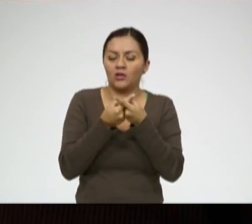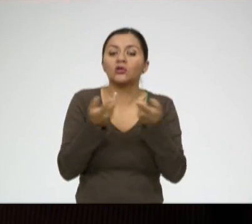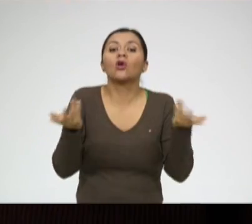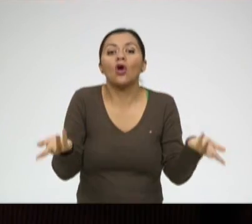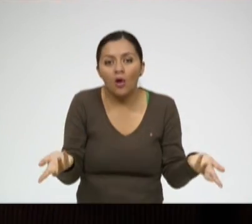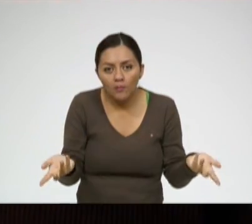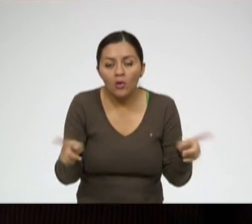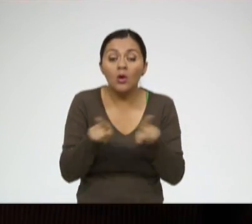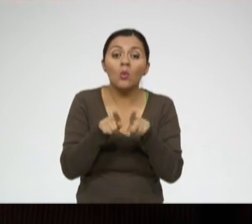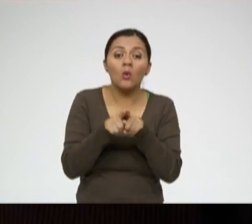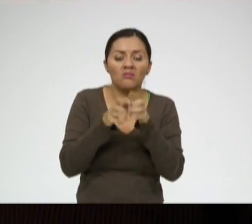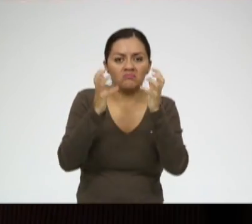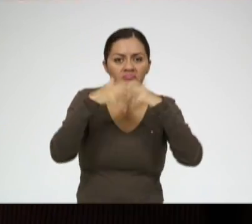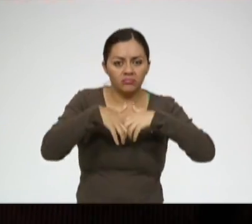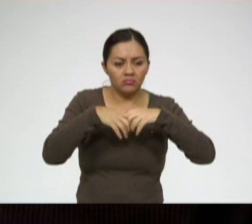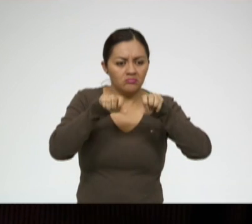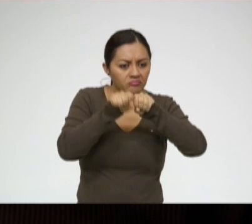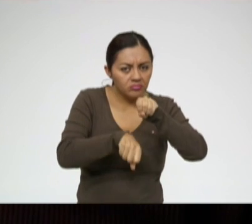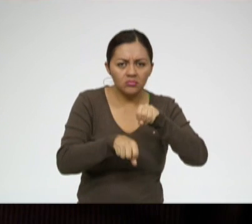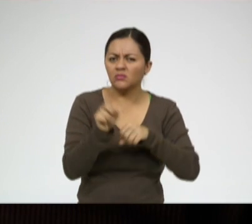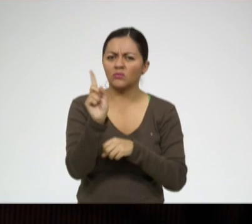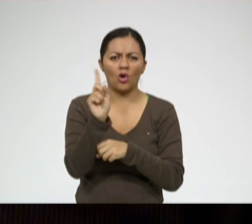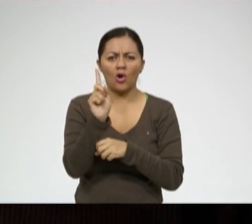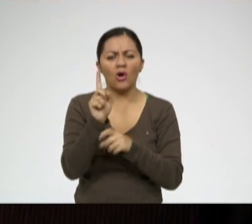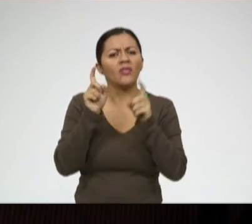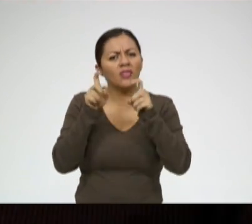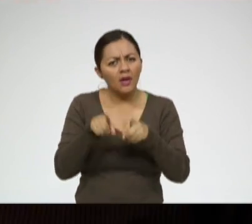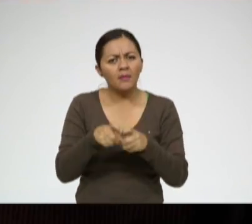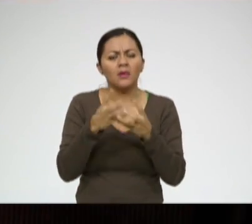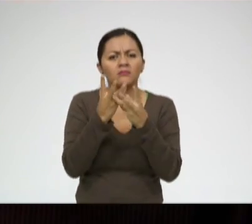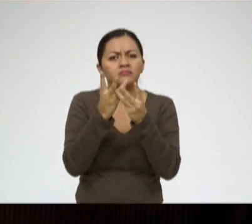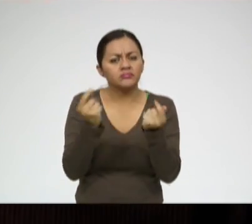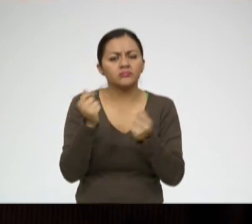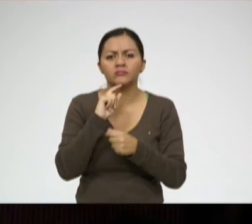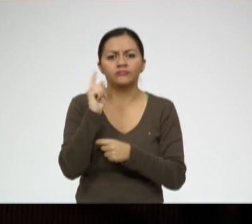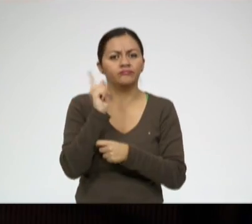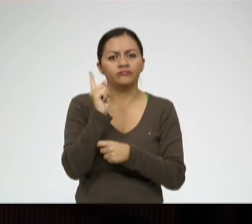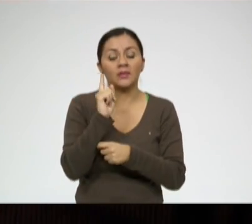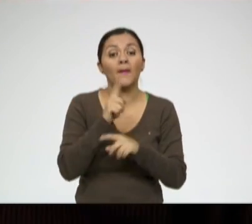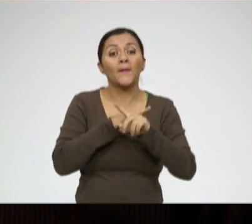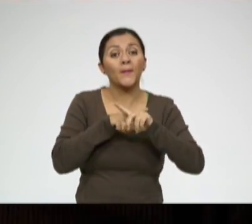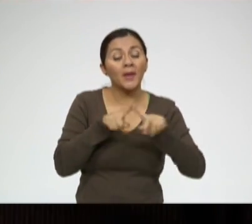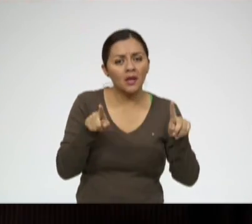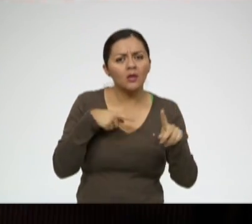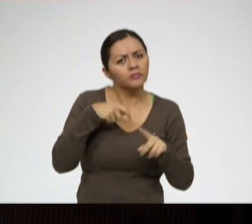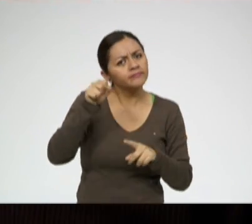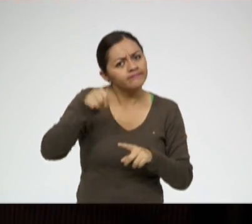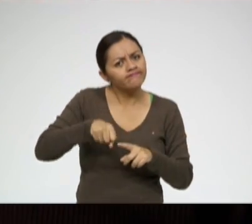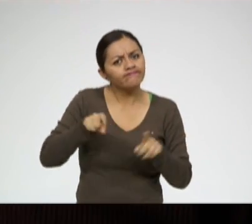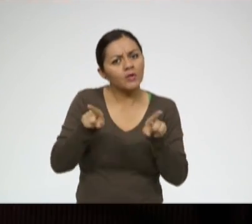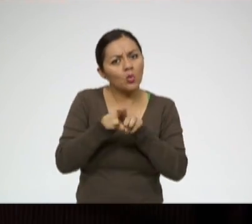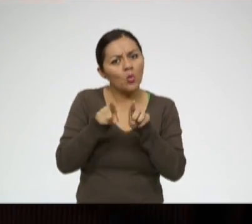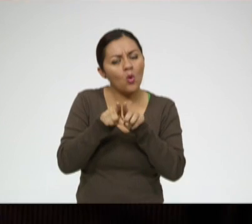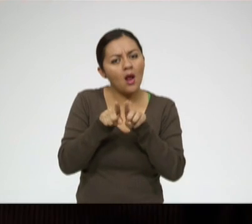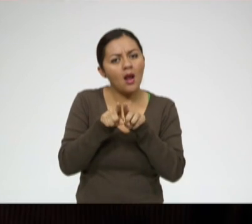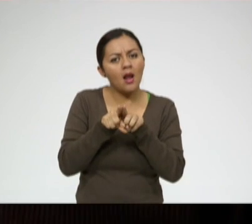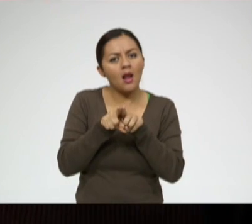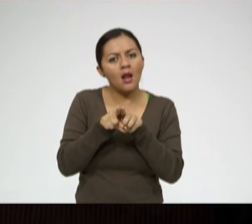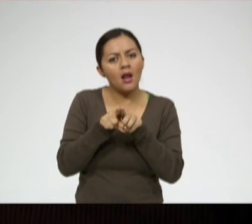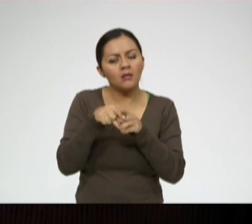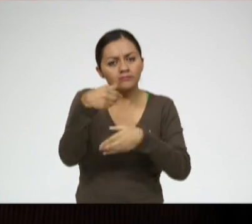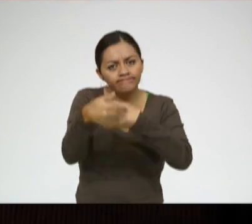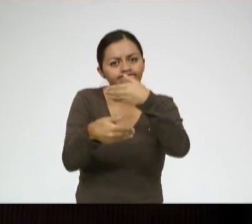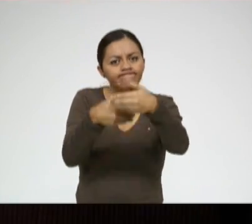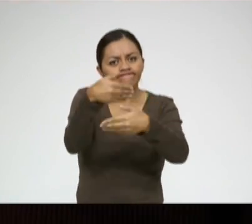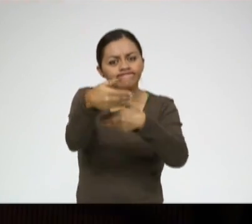no conducen a la destrucción, que no conducen a la aniquilación del otro y que permiten, por lo tanto, que podamos